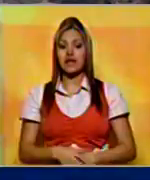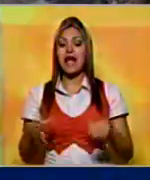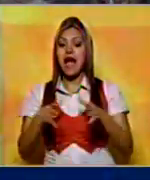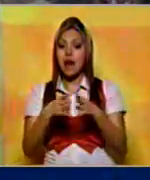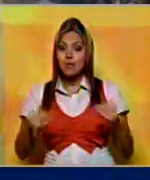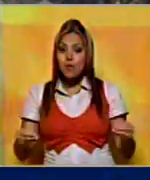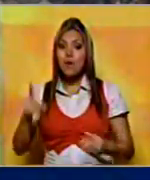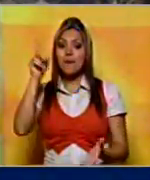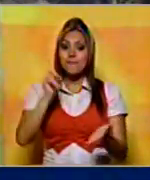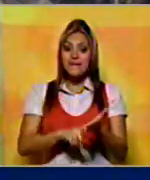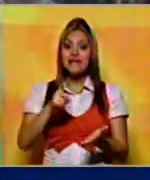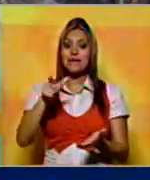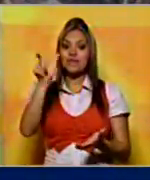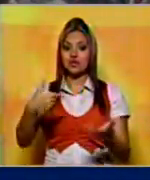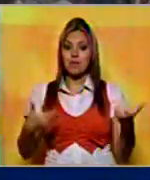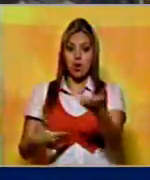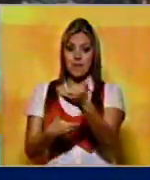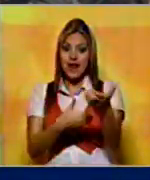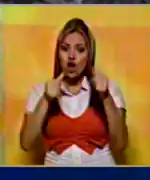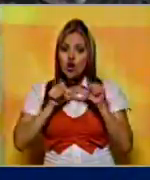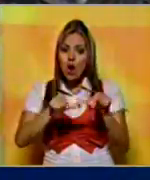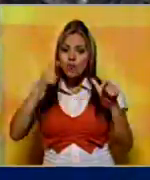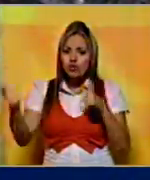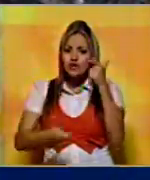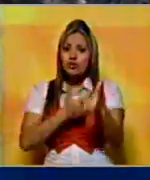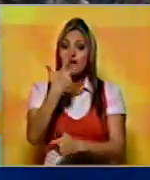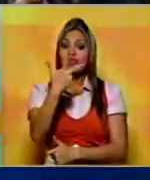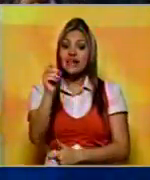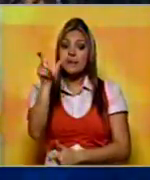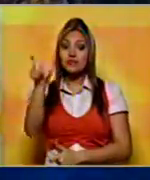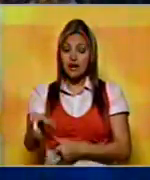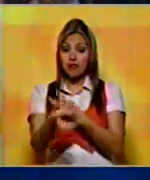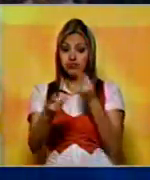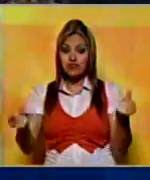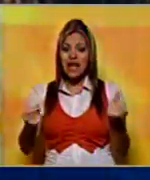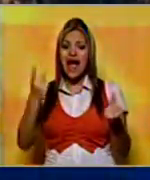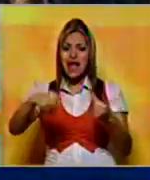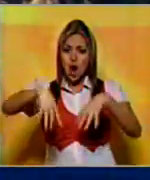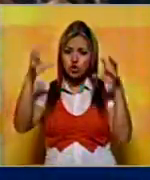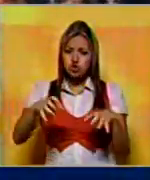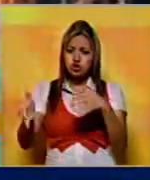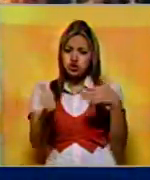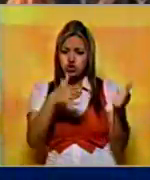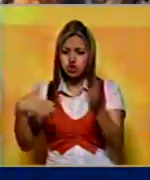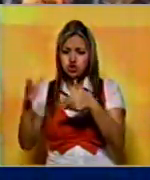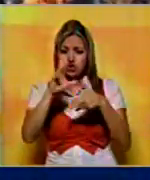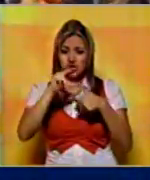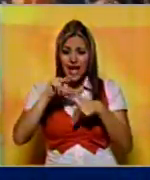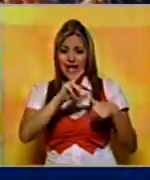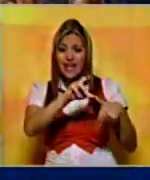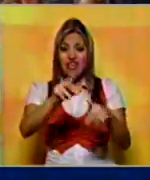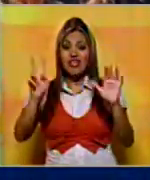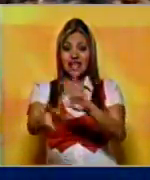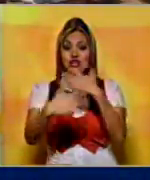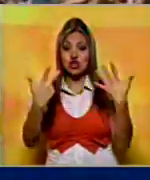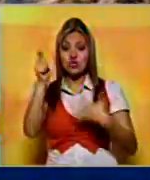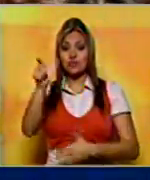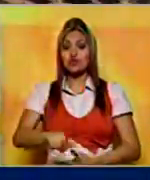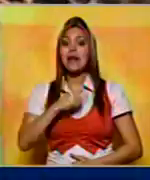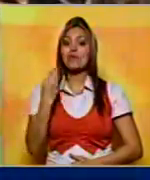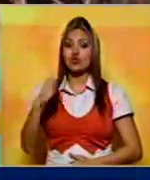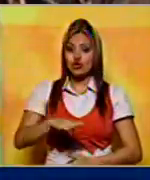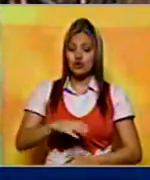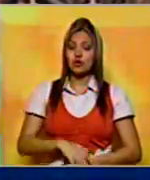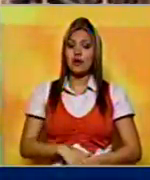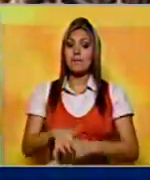Japón, más de 1000 bomberos continúan la búsqueda de 30 desaparecidos por el tifón Wifa, que causó la muerte de 18 personas.